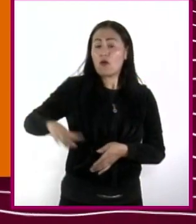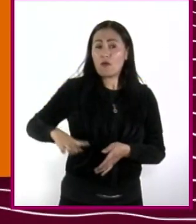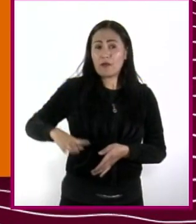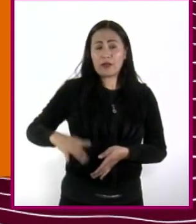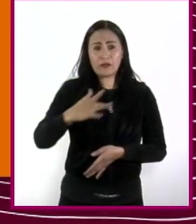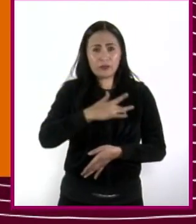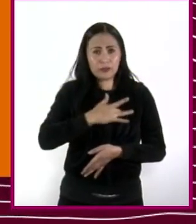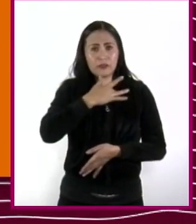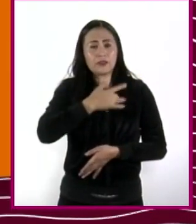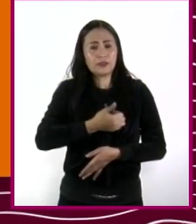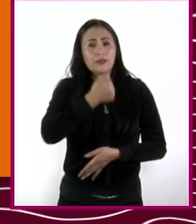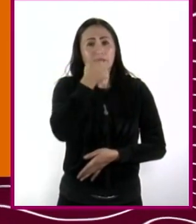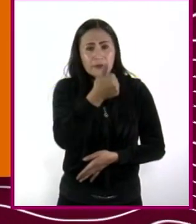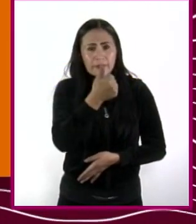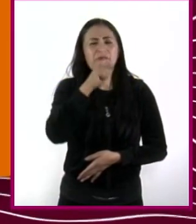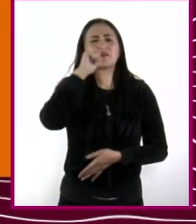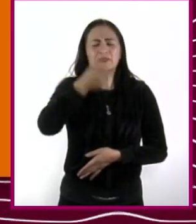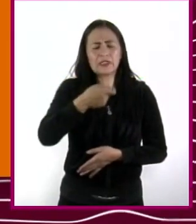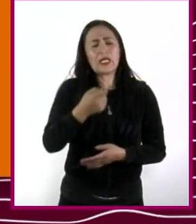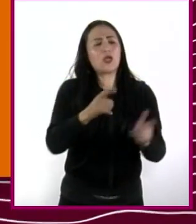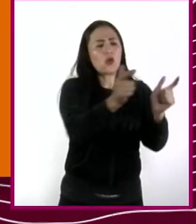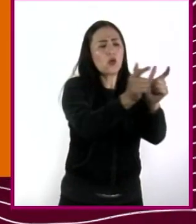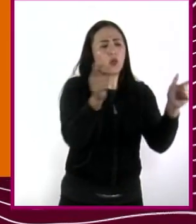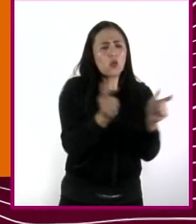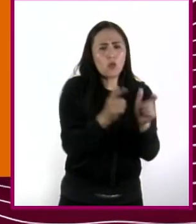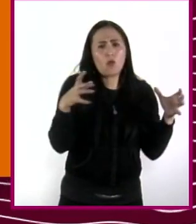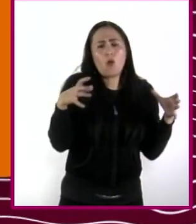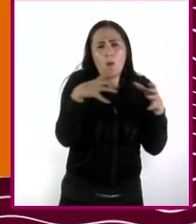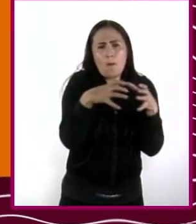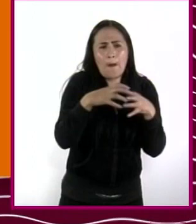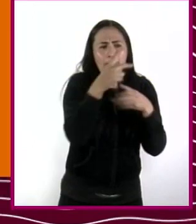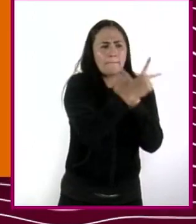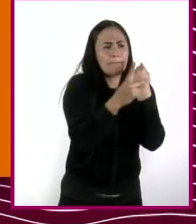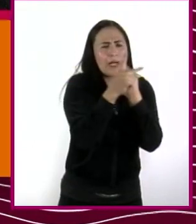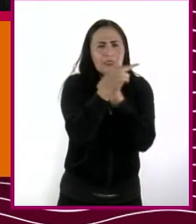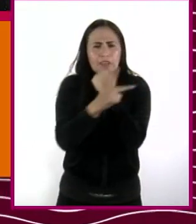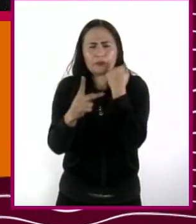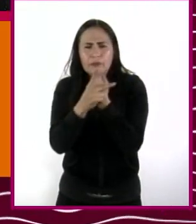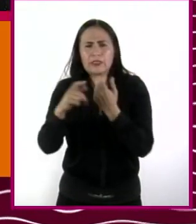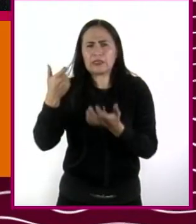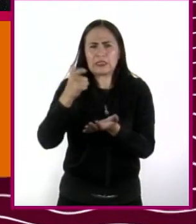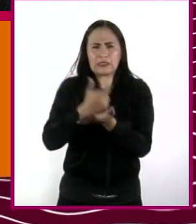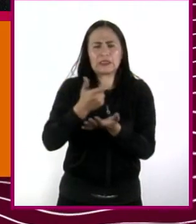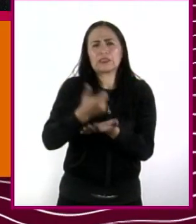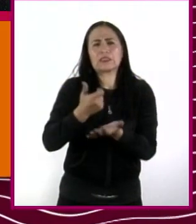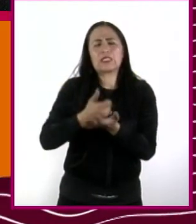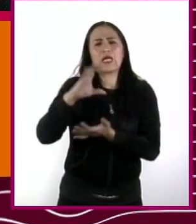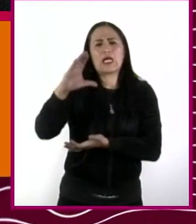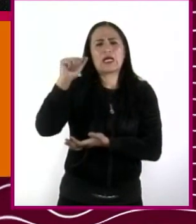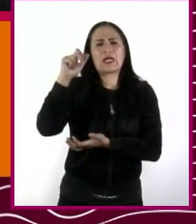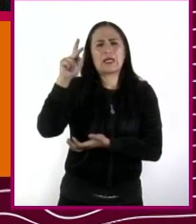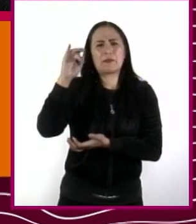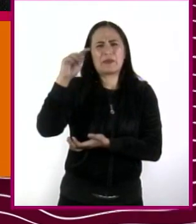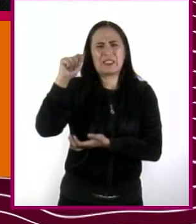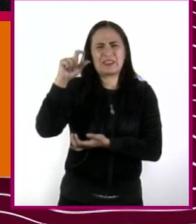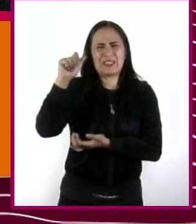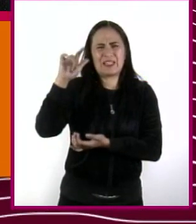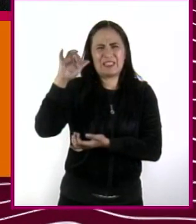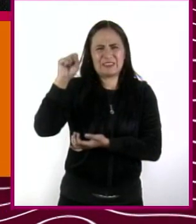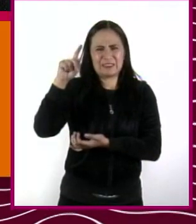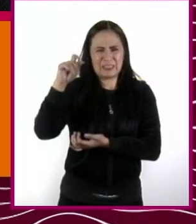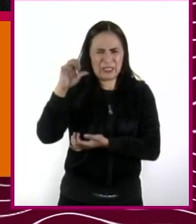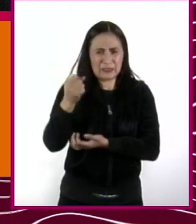esfuerzo conjunto de los países capitalistas para corregir las injusticias que derivaron no solo de la Segunda Guerra